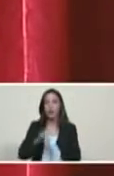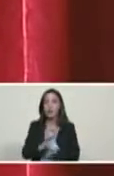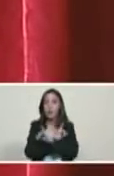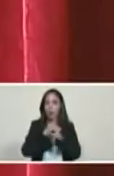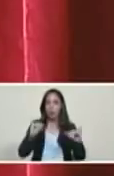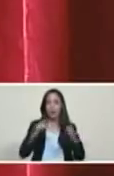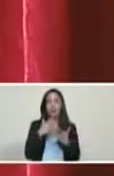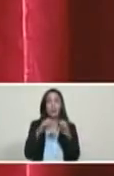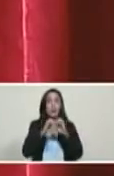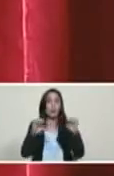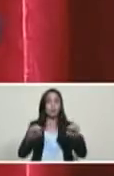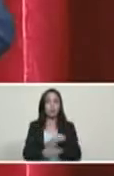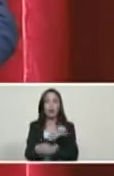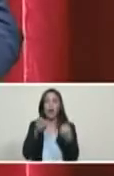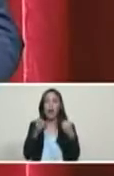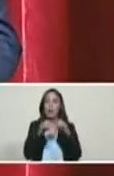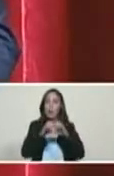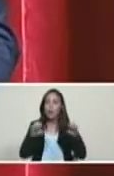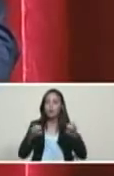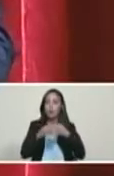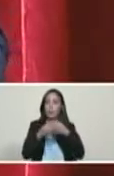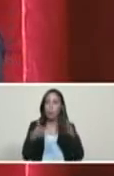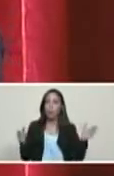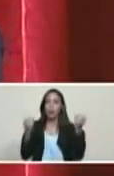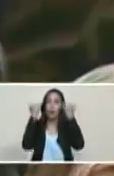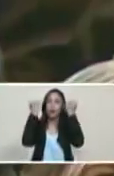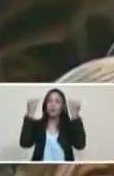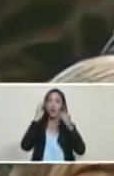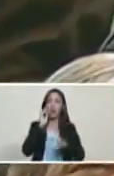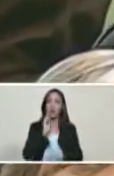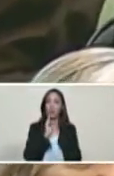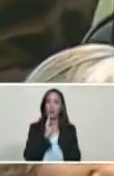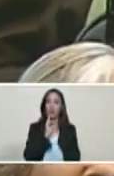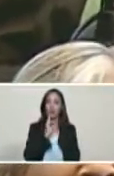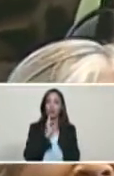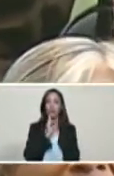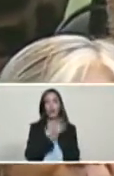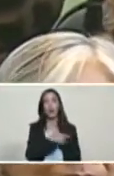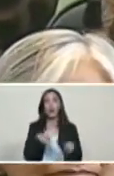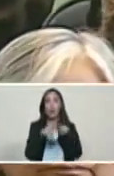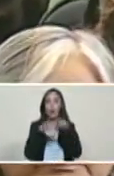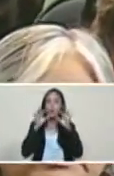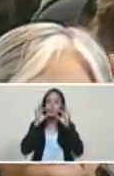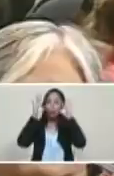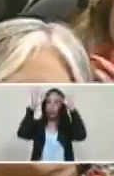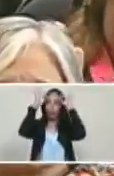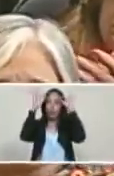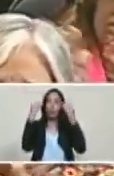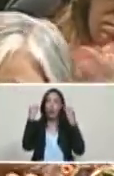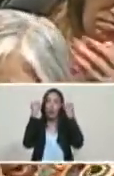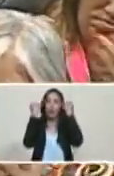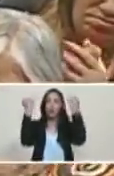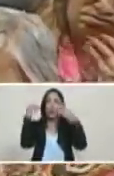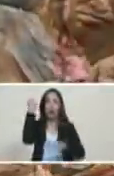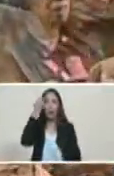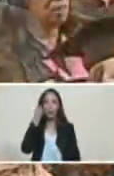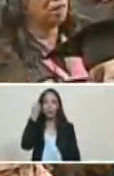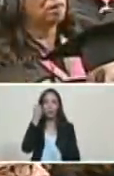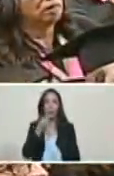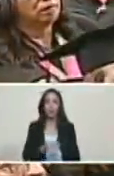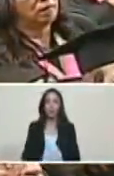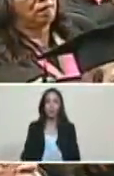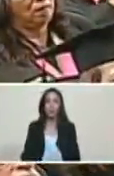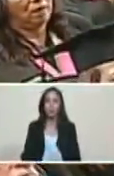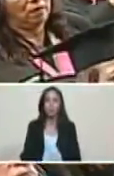la educación pública. Así lo pensó Bolívar, así lo pensó Simón Rodríguez, así lo pensó